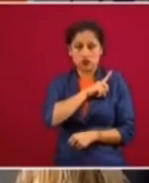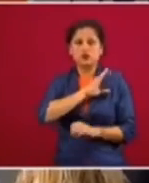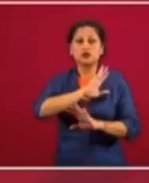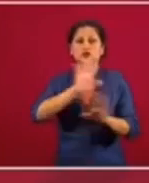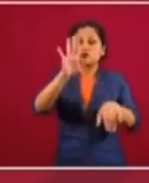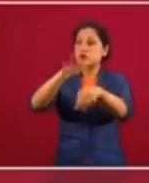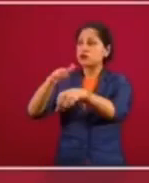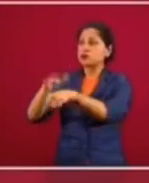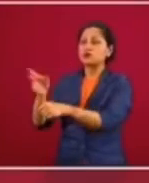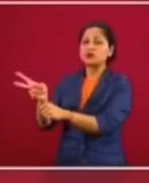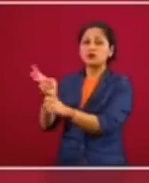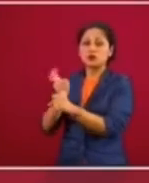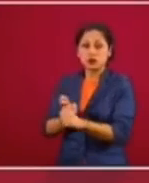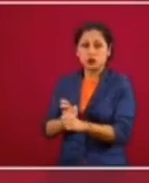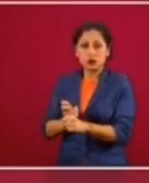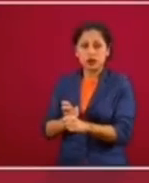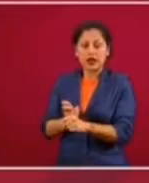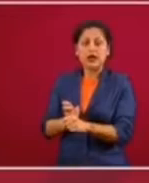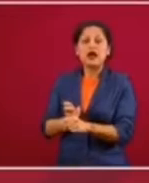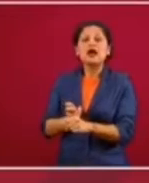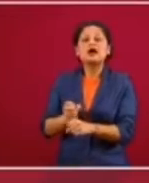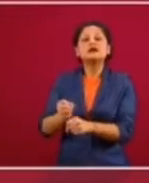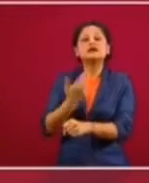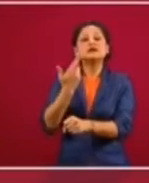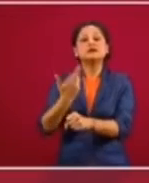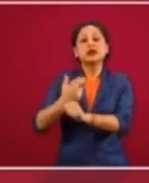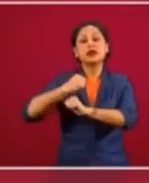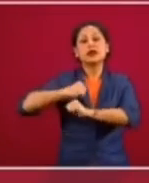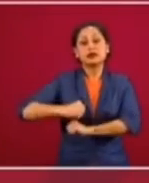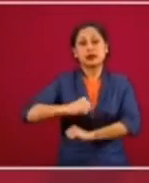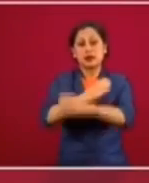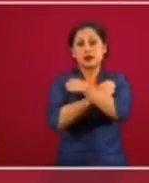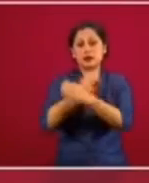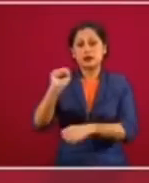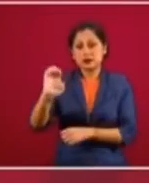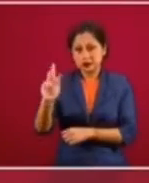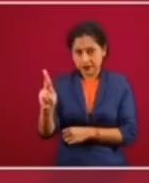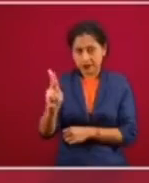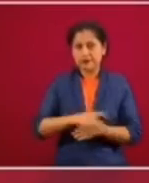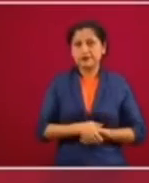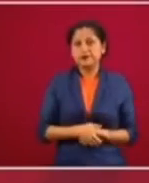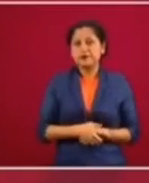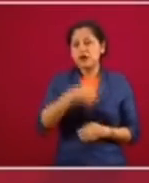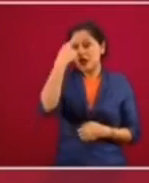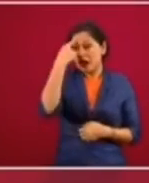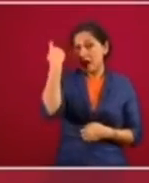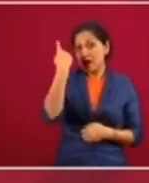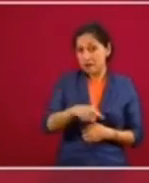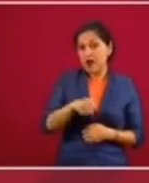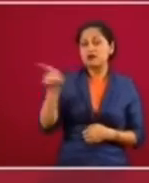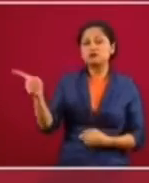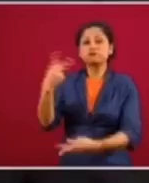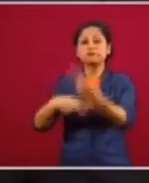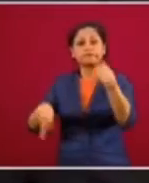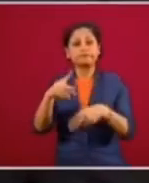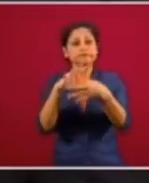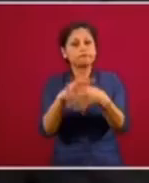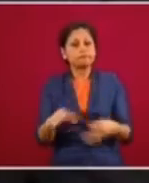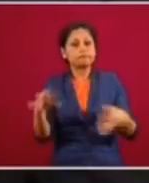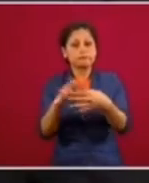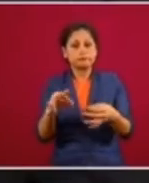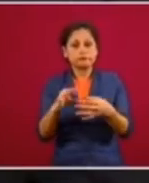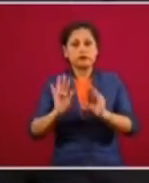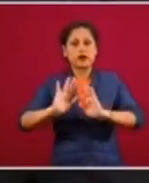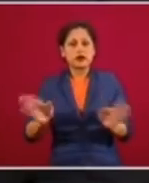invitar al secretario de Educación Pública para que a partir de